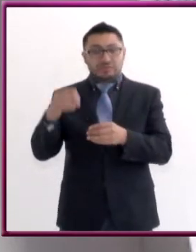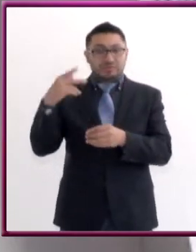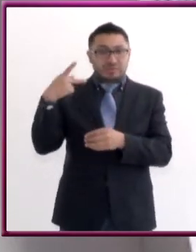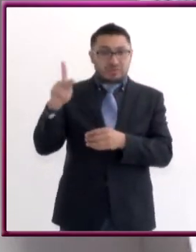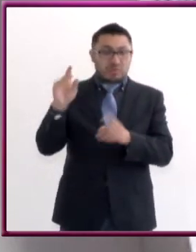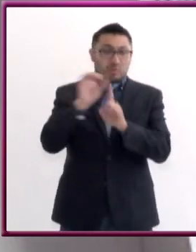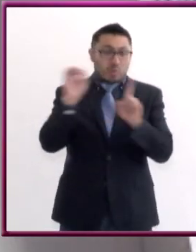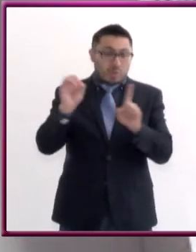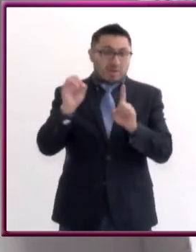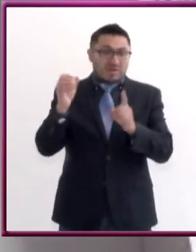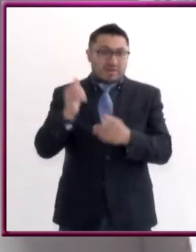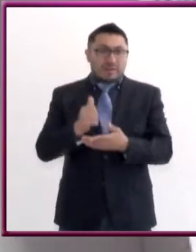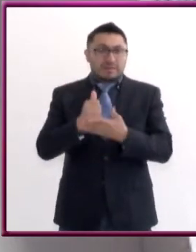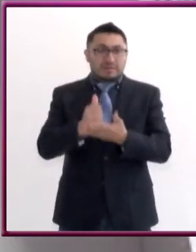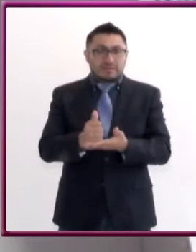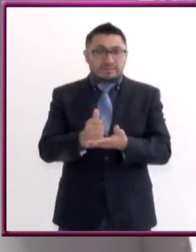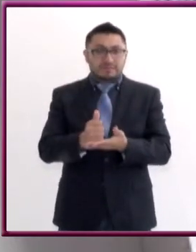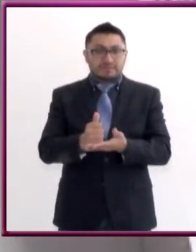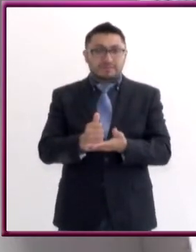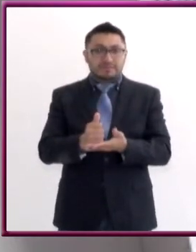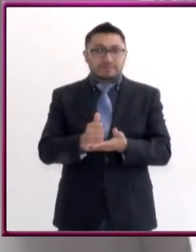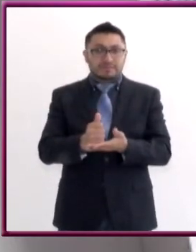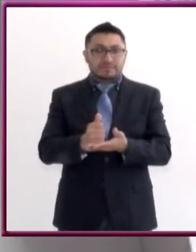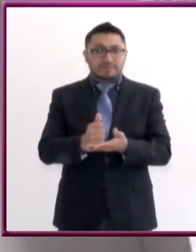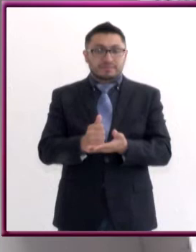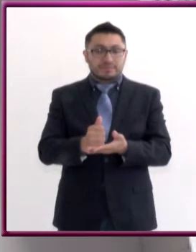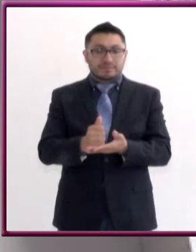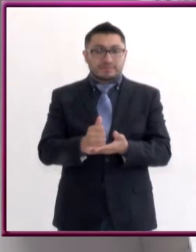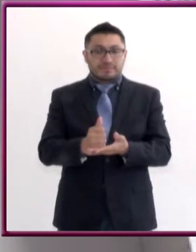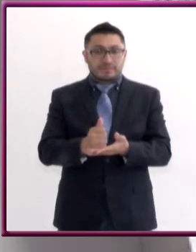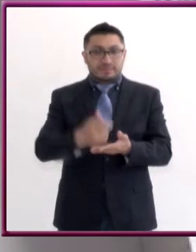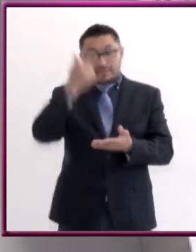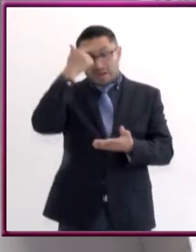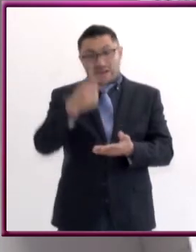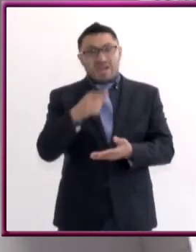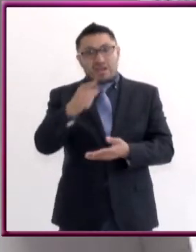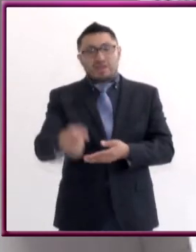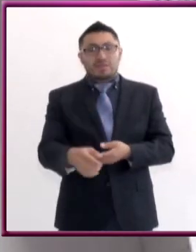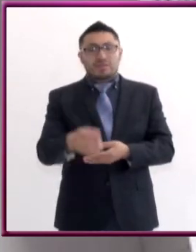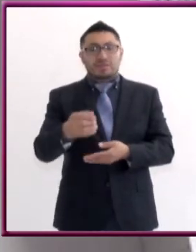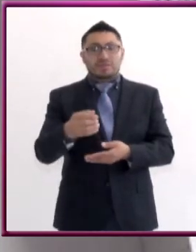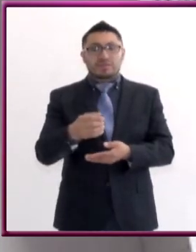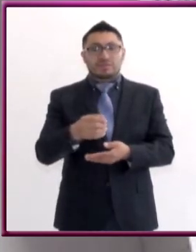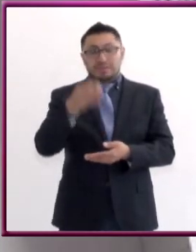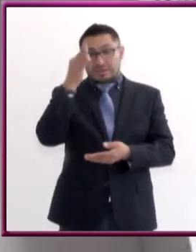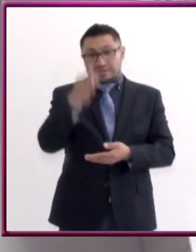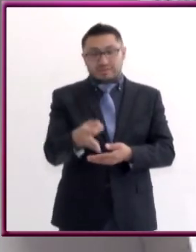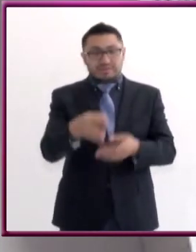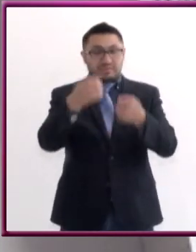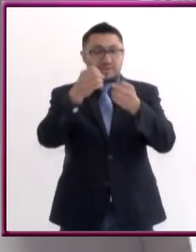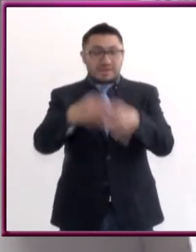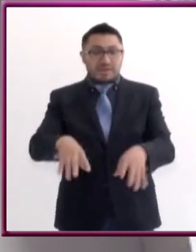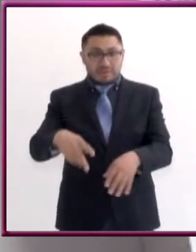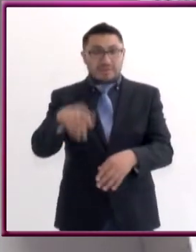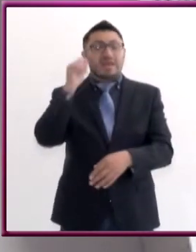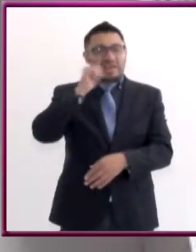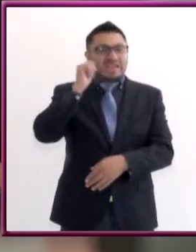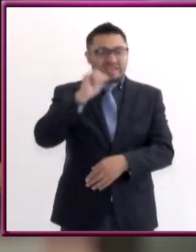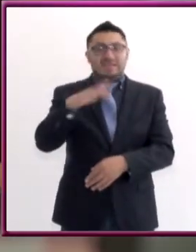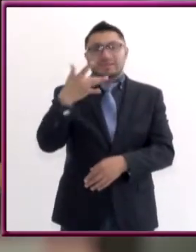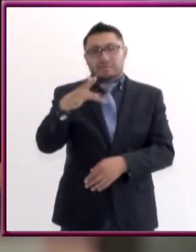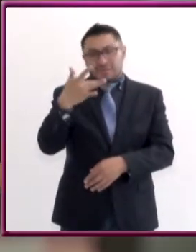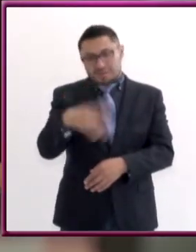que la pérdida se viva de una manera menos, esto siempre es dolorosa,